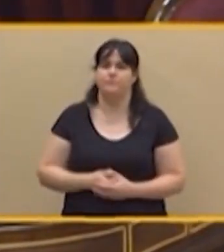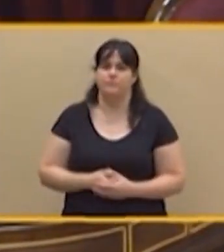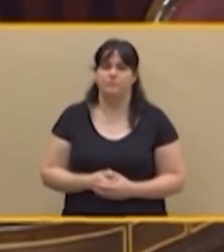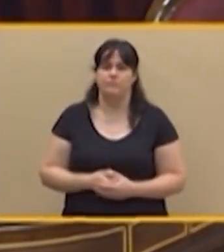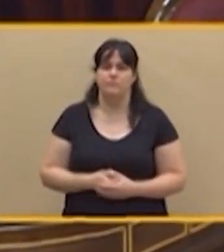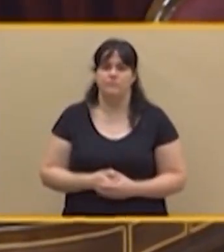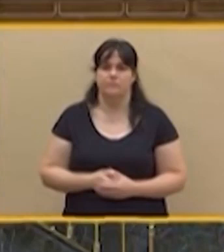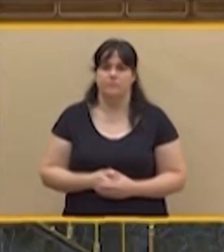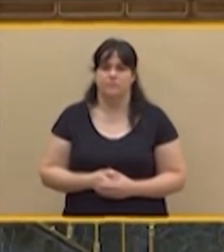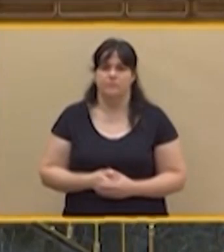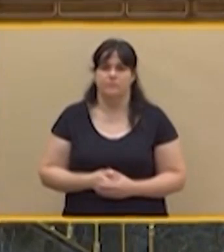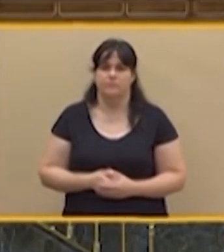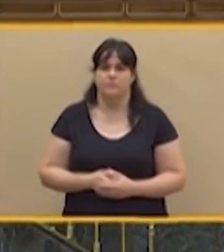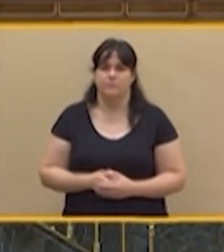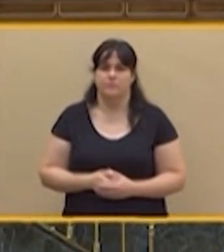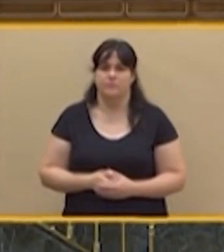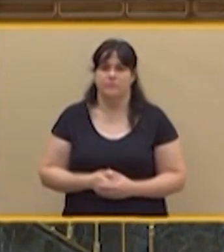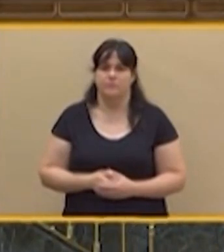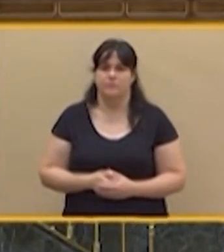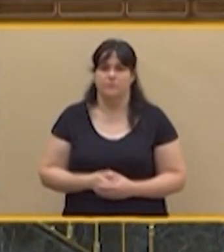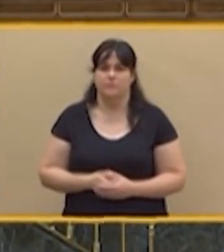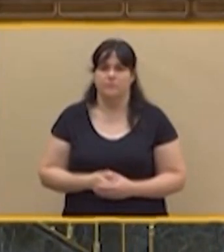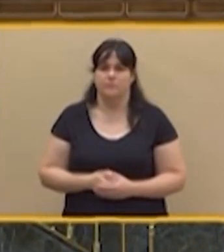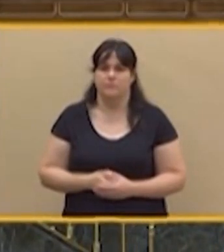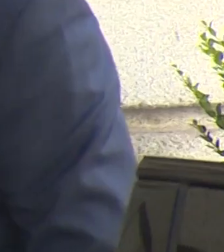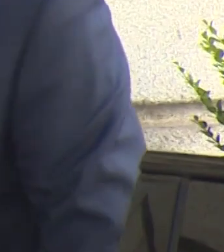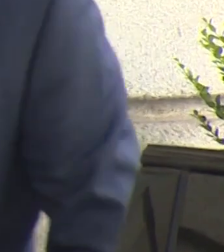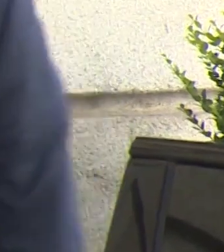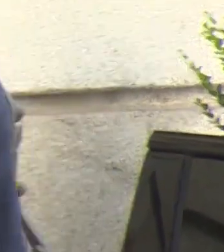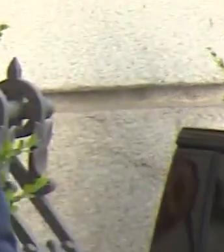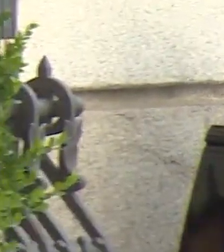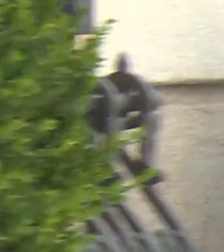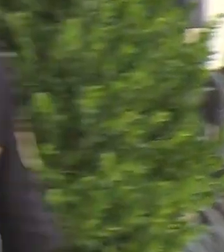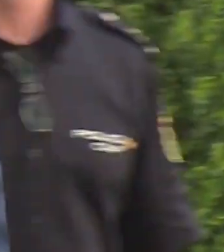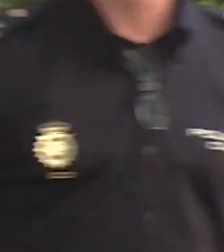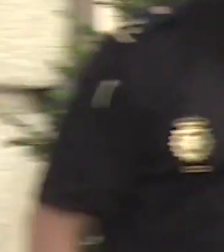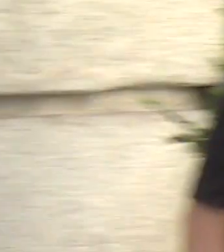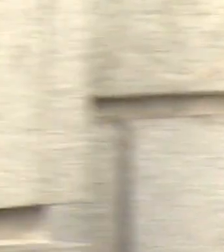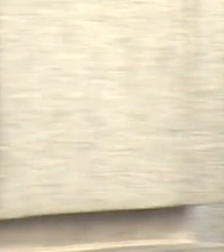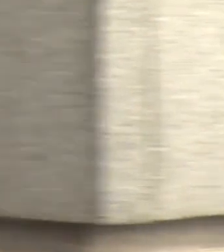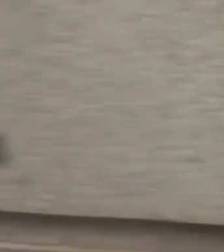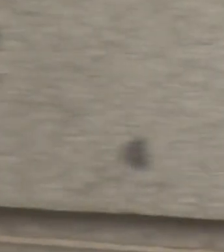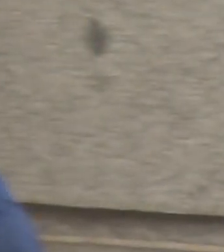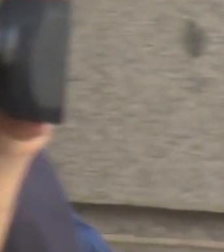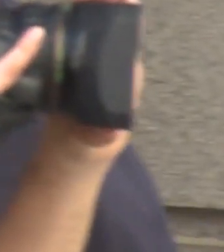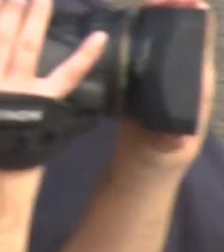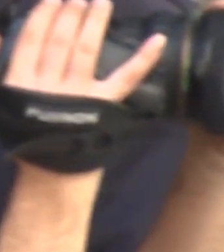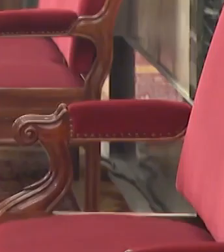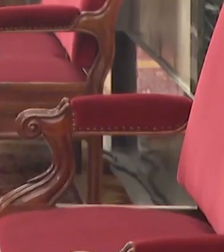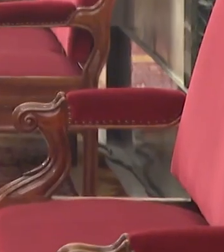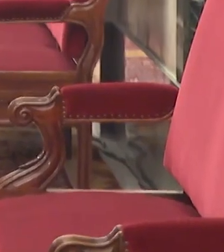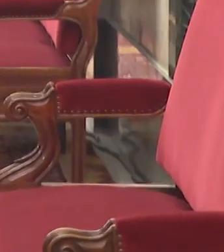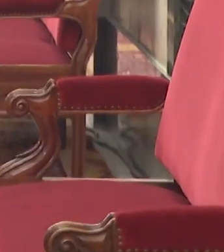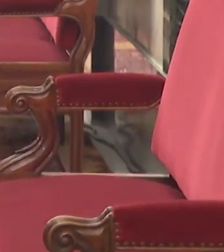que haya investidura antes de final de año si no el debate tendría que trasladarse a vísperas de reyes o pasadas estas fechas si